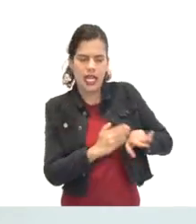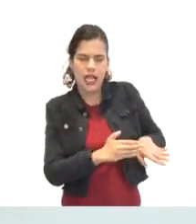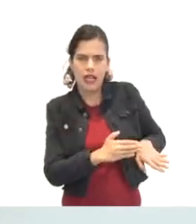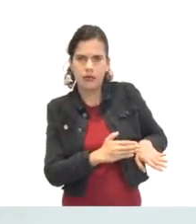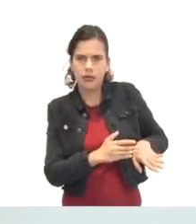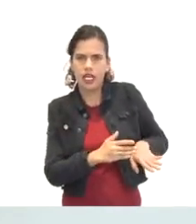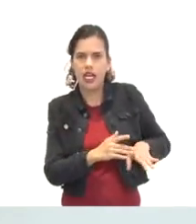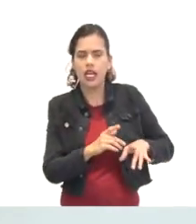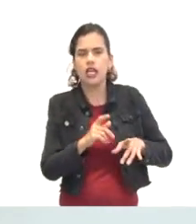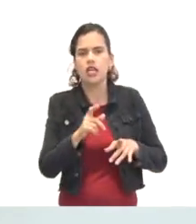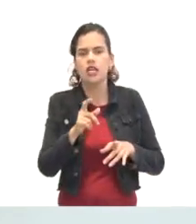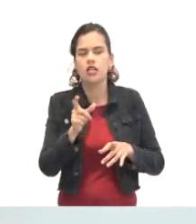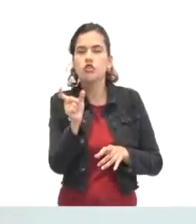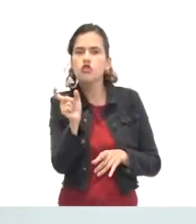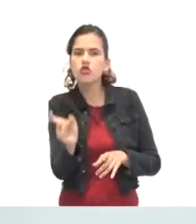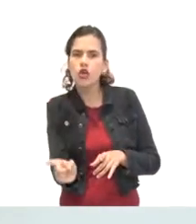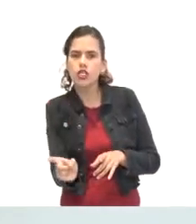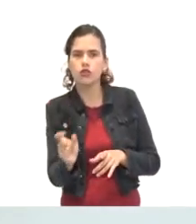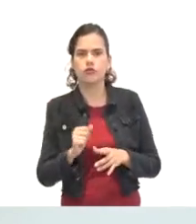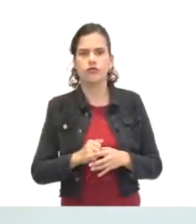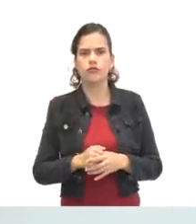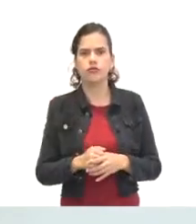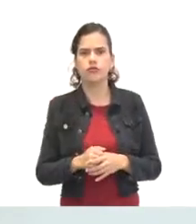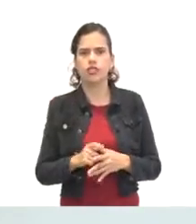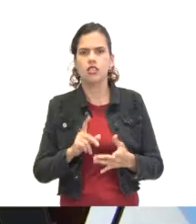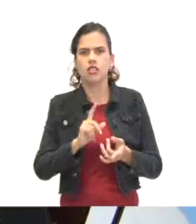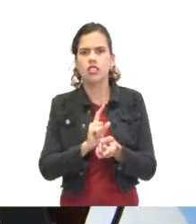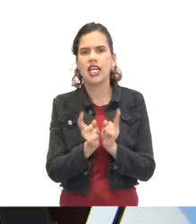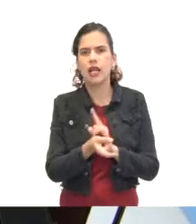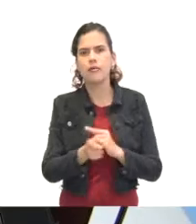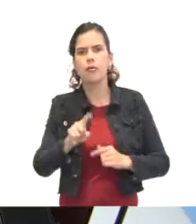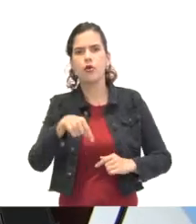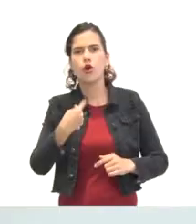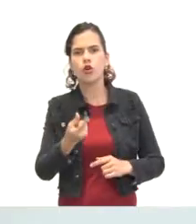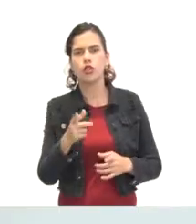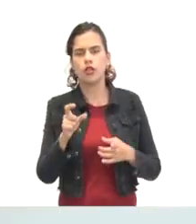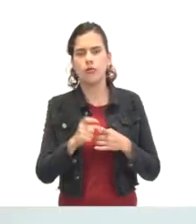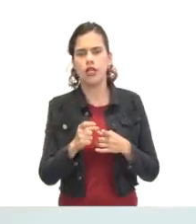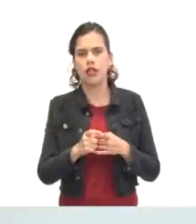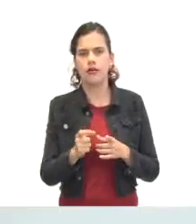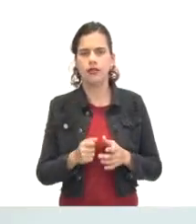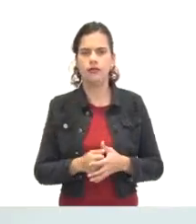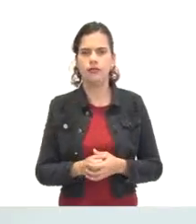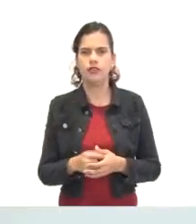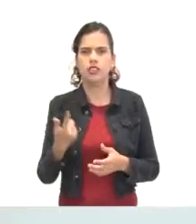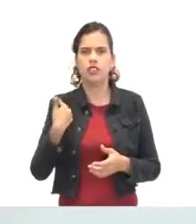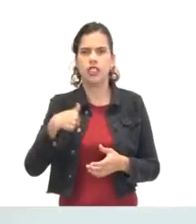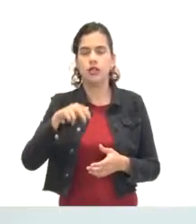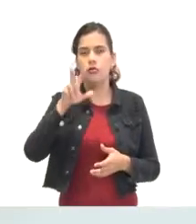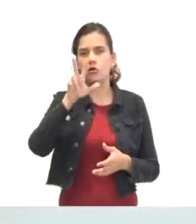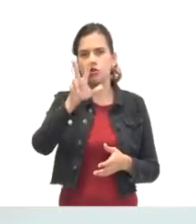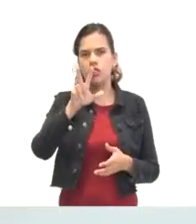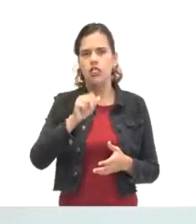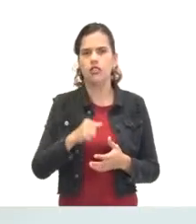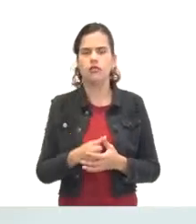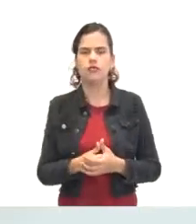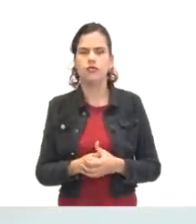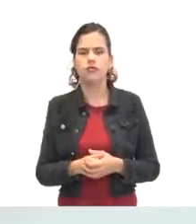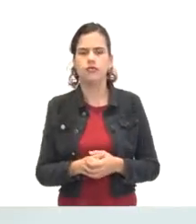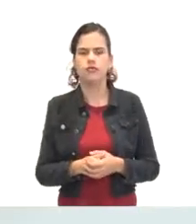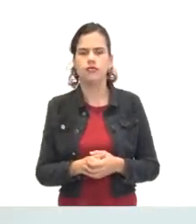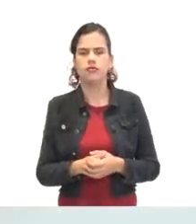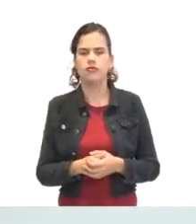o un nombre, ¿verdad? Se reemplaza por otra palabra. Tenemos tres tipos de pronombres personales,